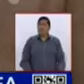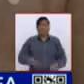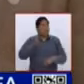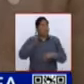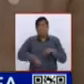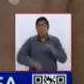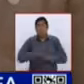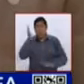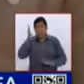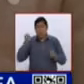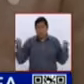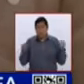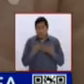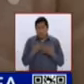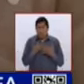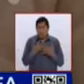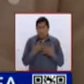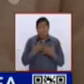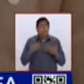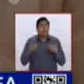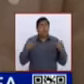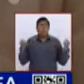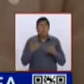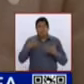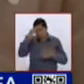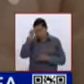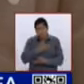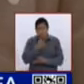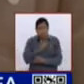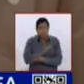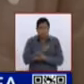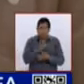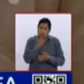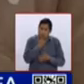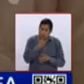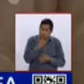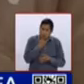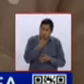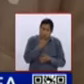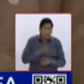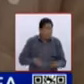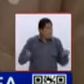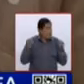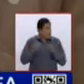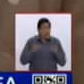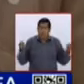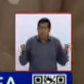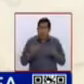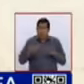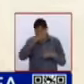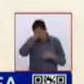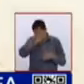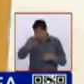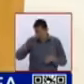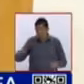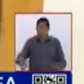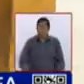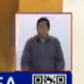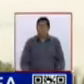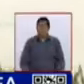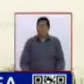No puedo salir, tengo miedo que a mis hijos les pase algo, más miedo tengo por ellos.